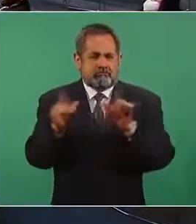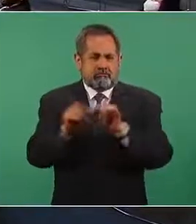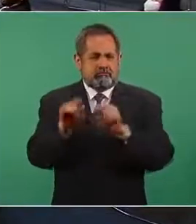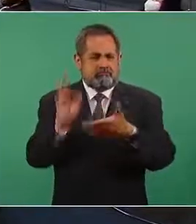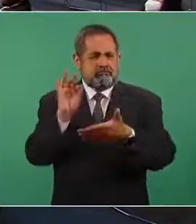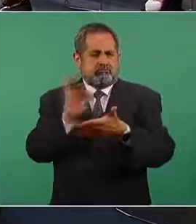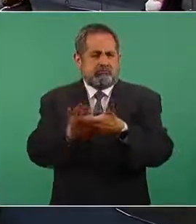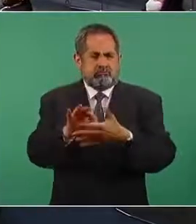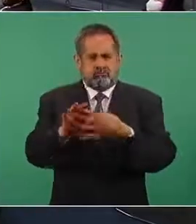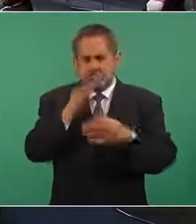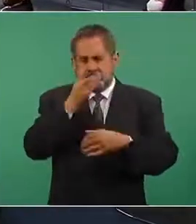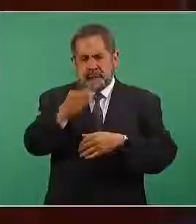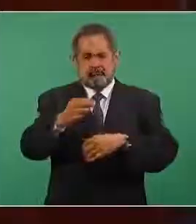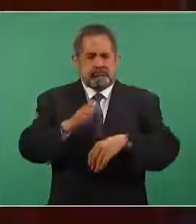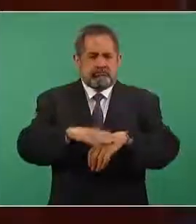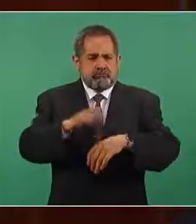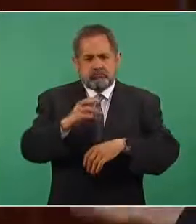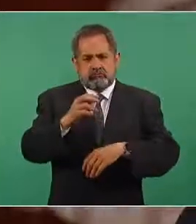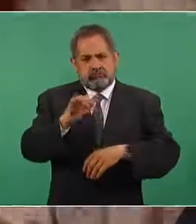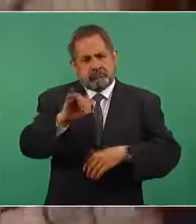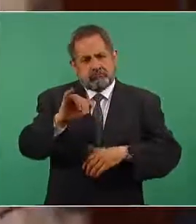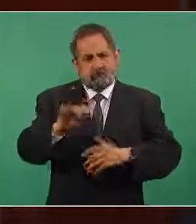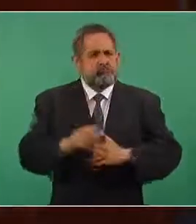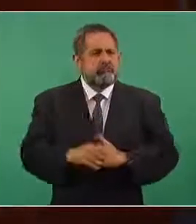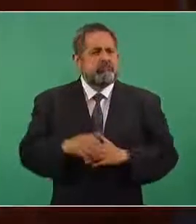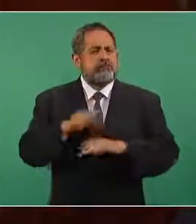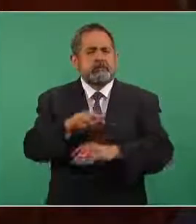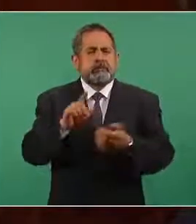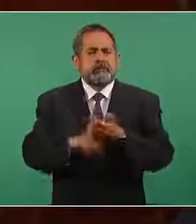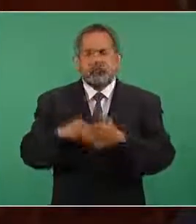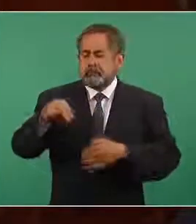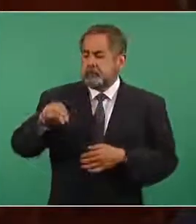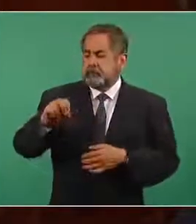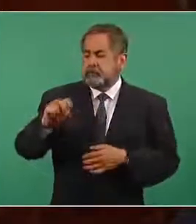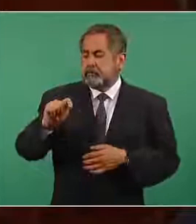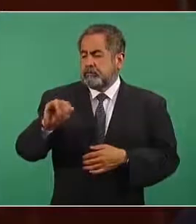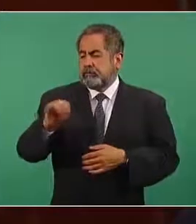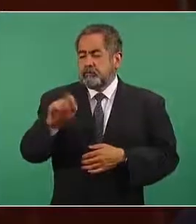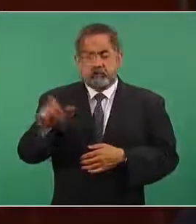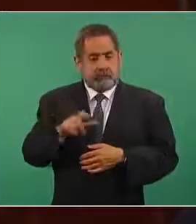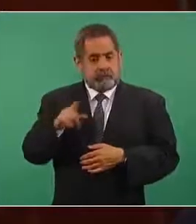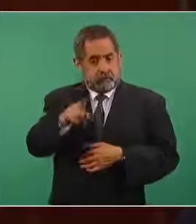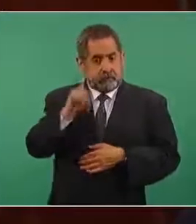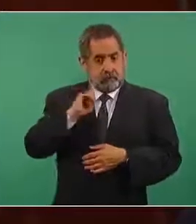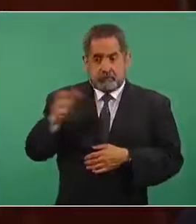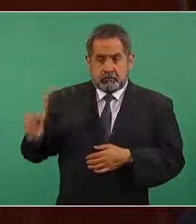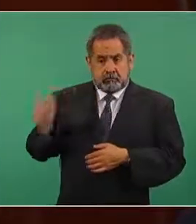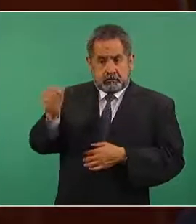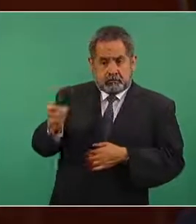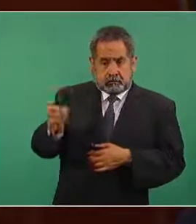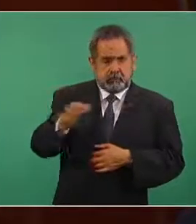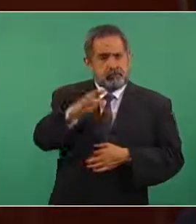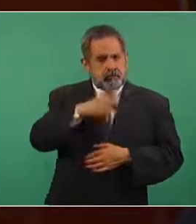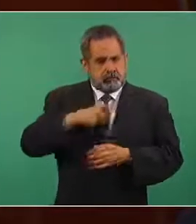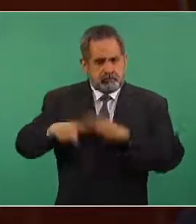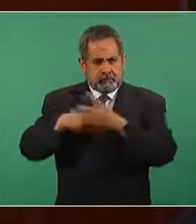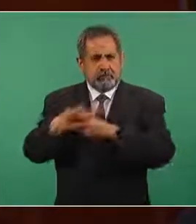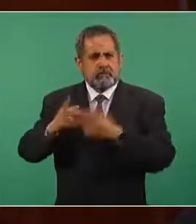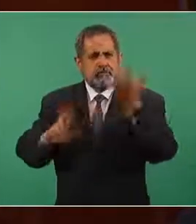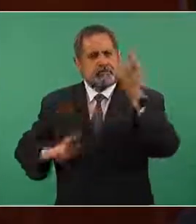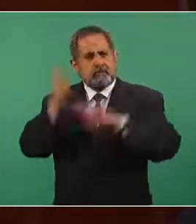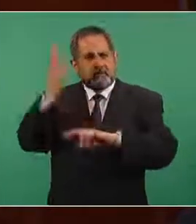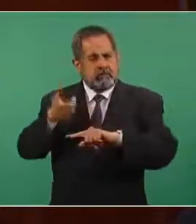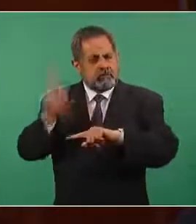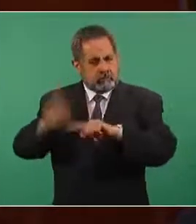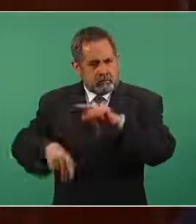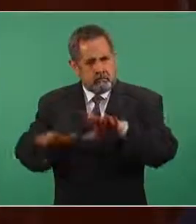puntualizarle ese caso. Y sí, en el caso de Notimex, presidente, usted la puso ahí, usted tendría que resolver esta huelga, los abusos que se